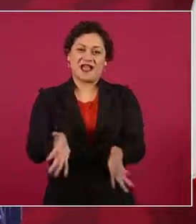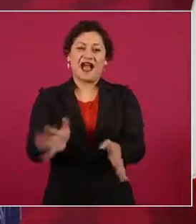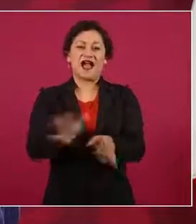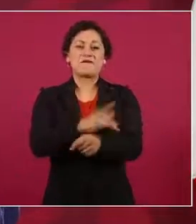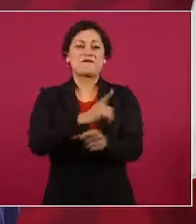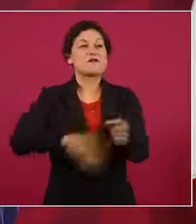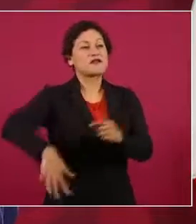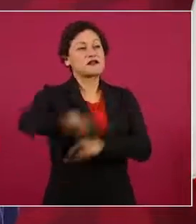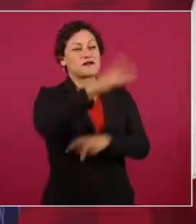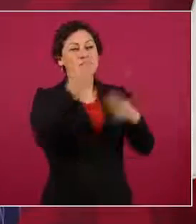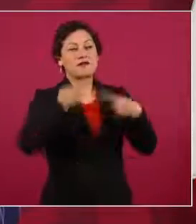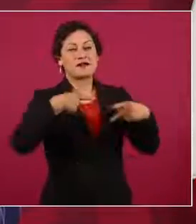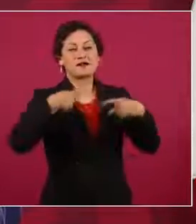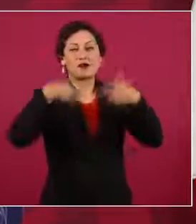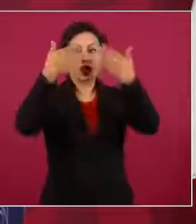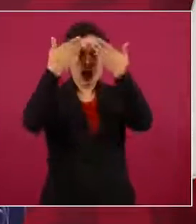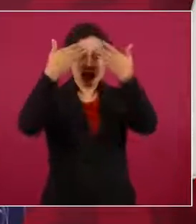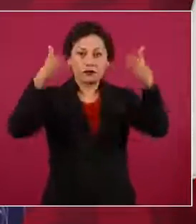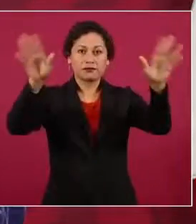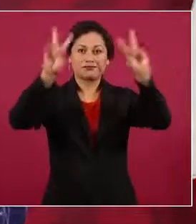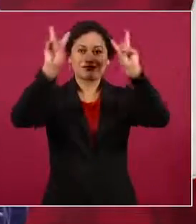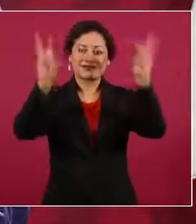analfabetismo político en México, o es